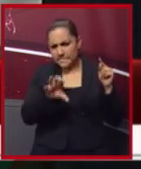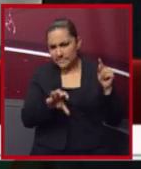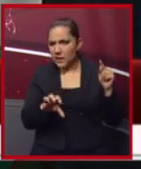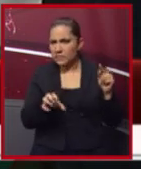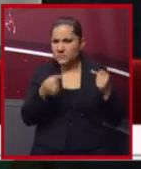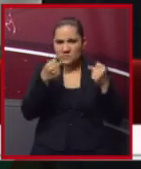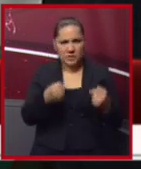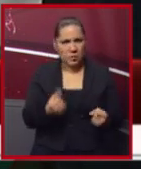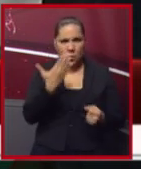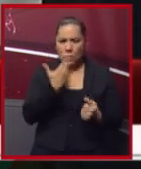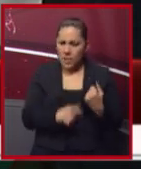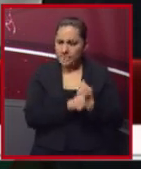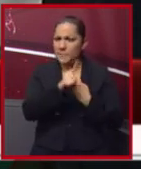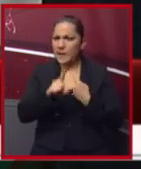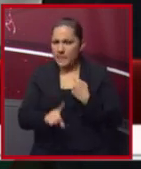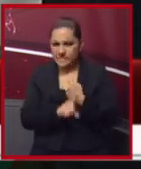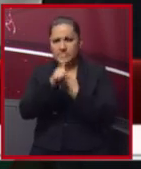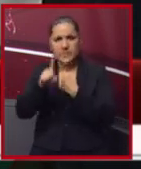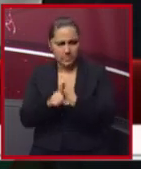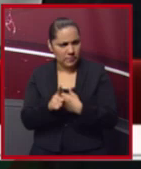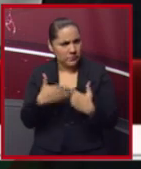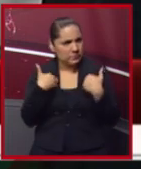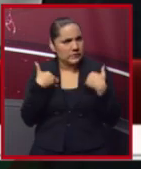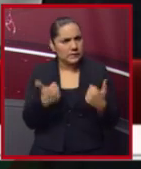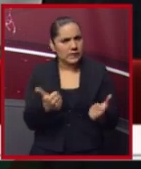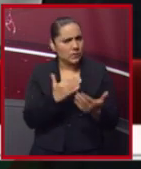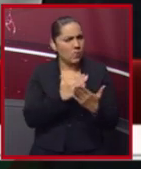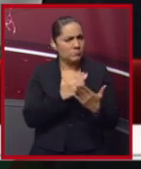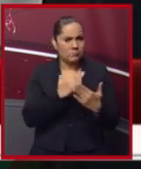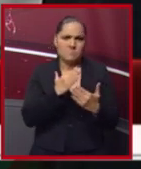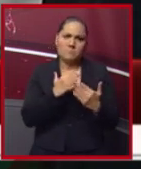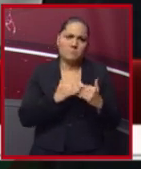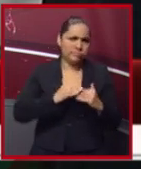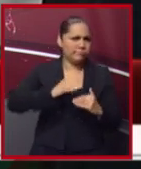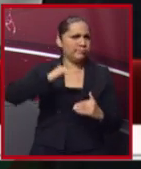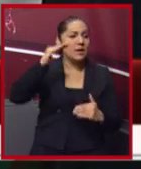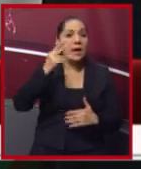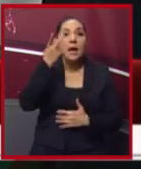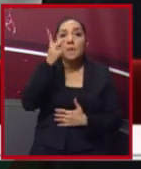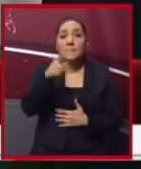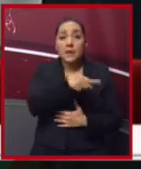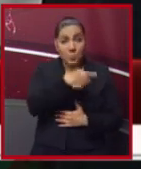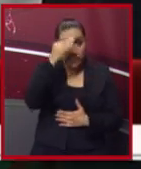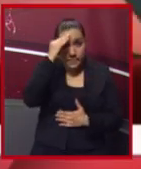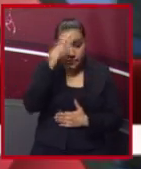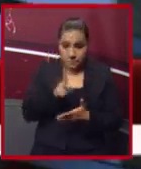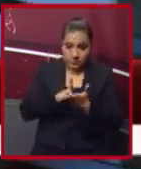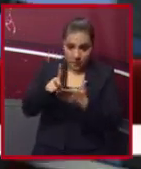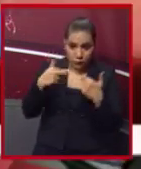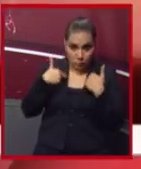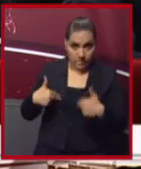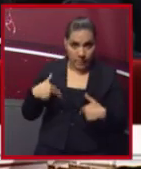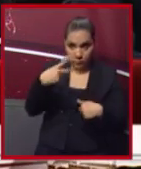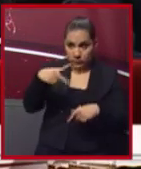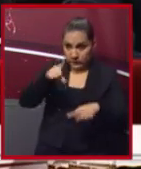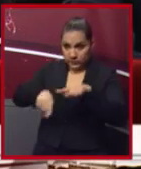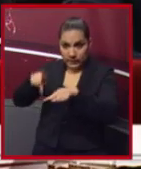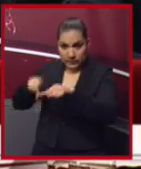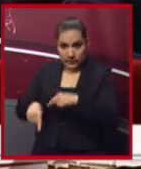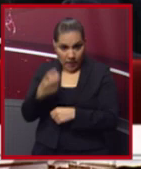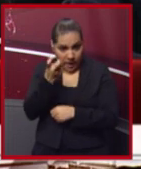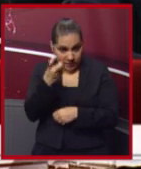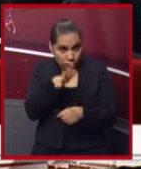también lo es que esta crisis no puede ser enfrentada a través de la transgresión de derechos humanos.